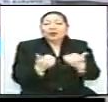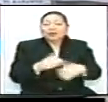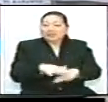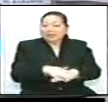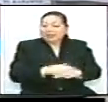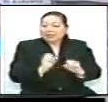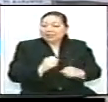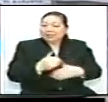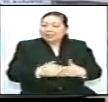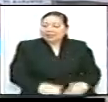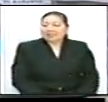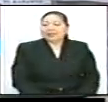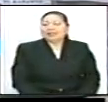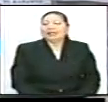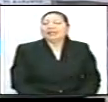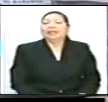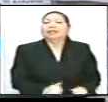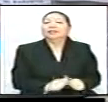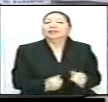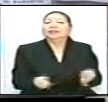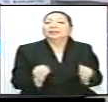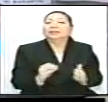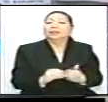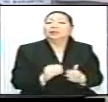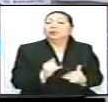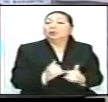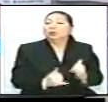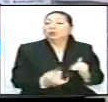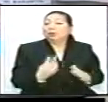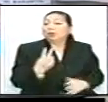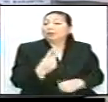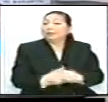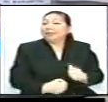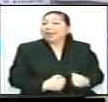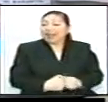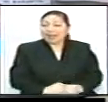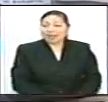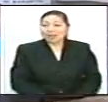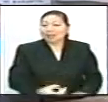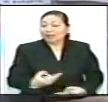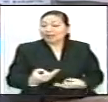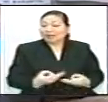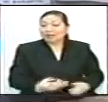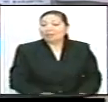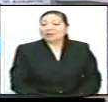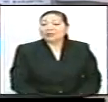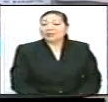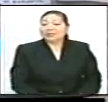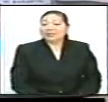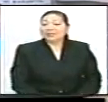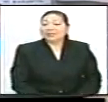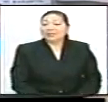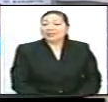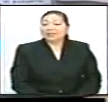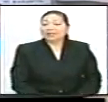plancito vamos a avanzarlo? Y vamos a cifras concretas. En los últimos 12 años, el presupuesto de la República, revisémoslo